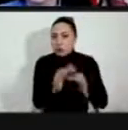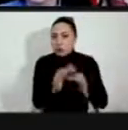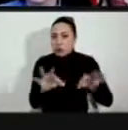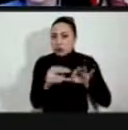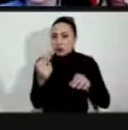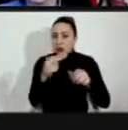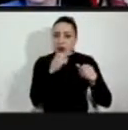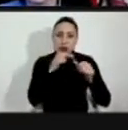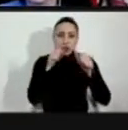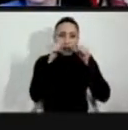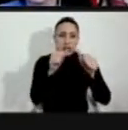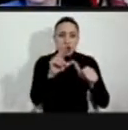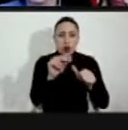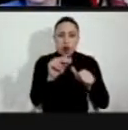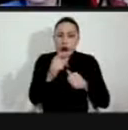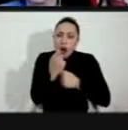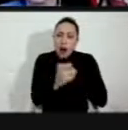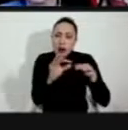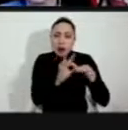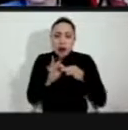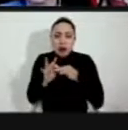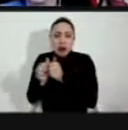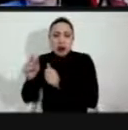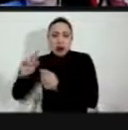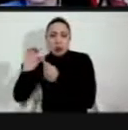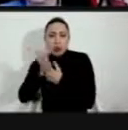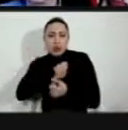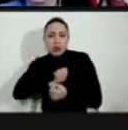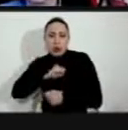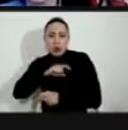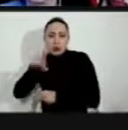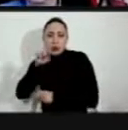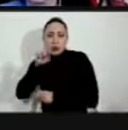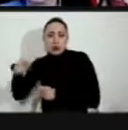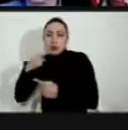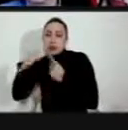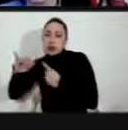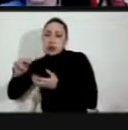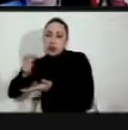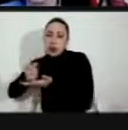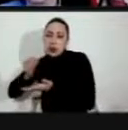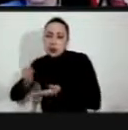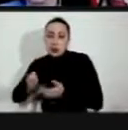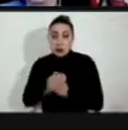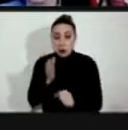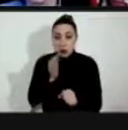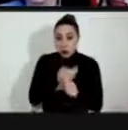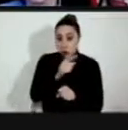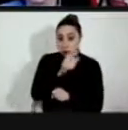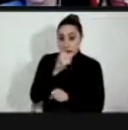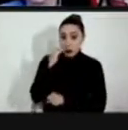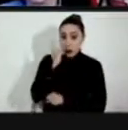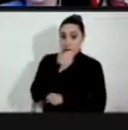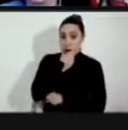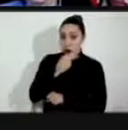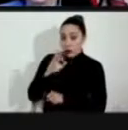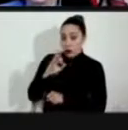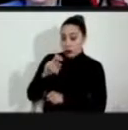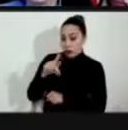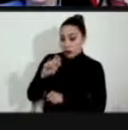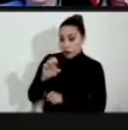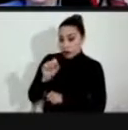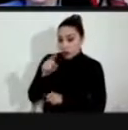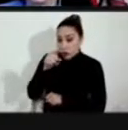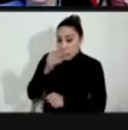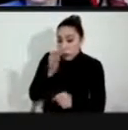a la Comisión de Salud. Y el diputado Ricardo Fuentes ahorita, en este momento, está solicitando un